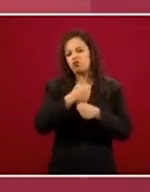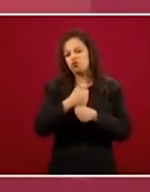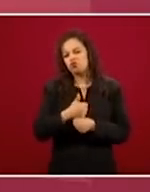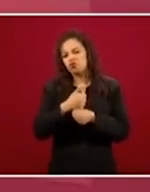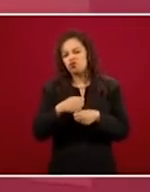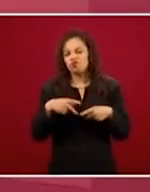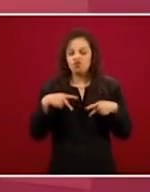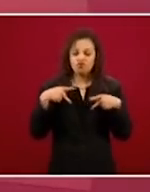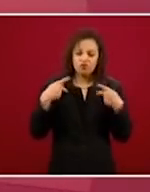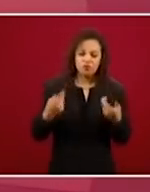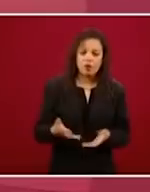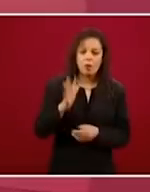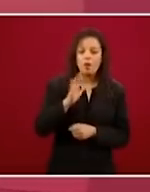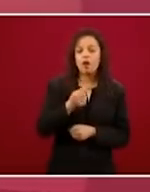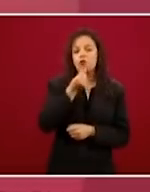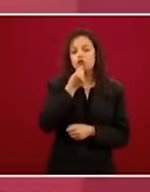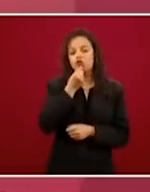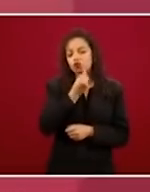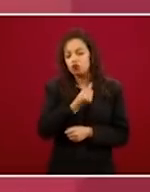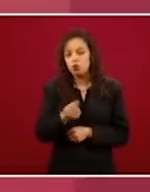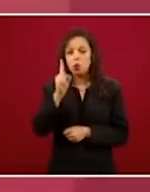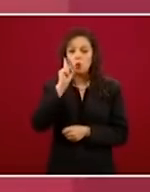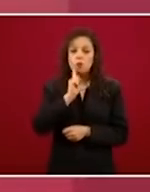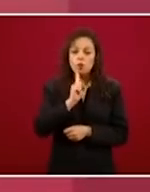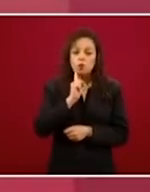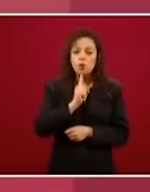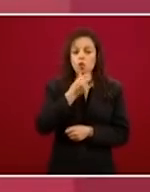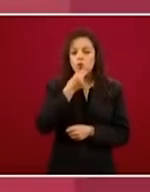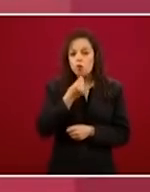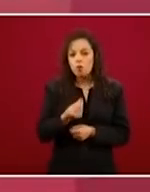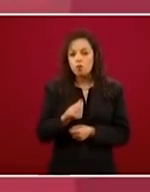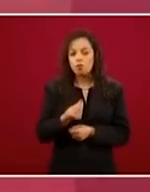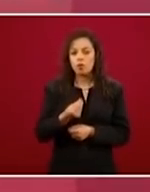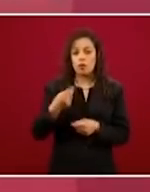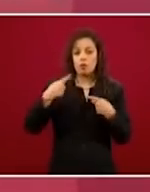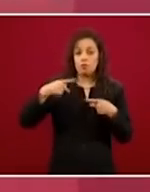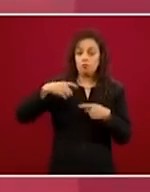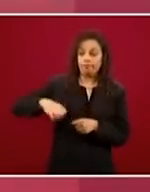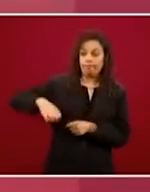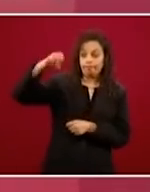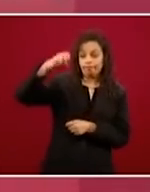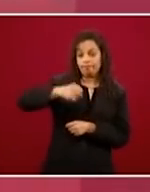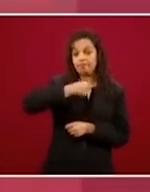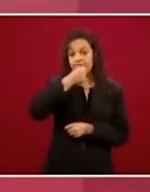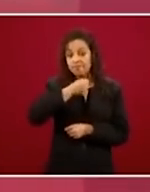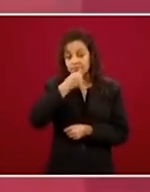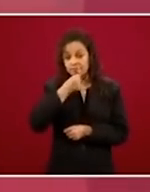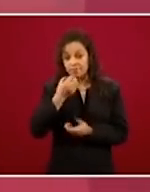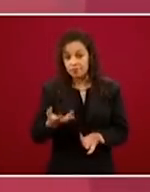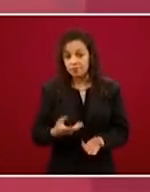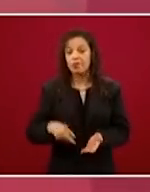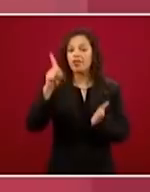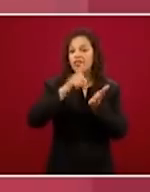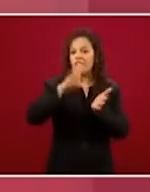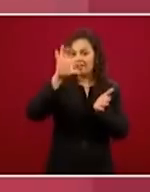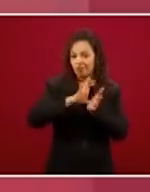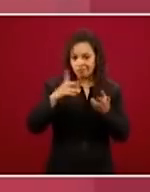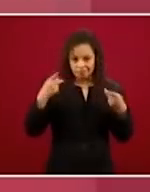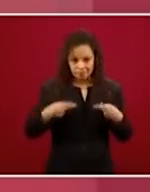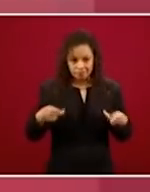niñas niños y ancianos y personas con discapacidad